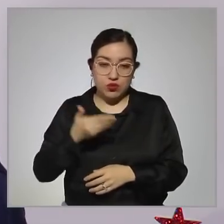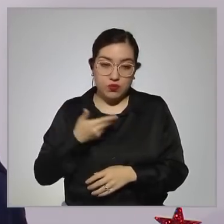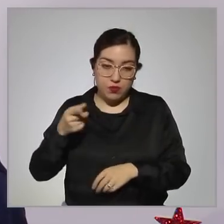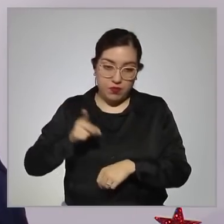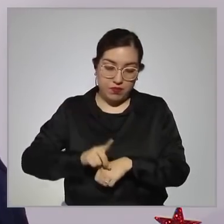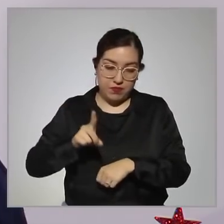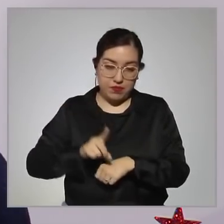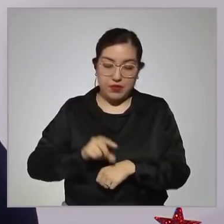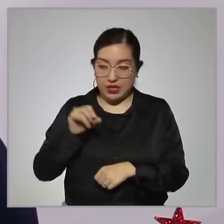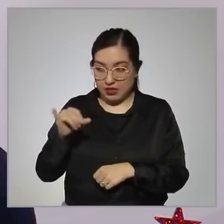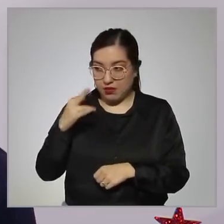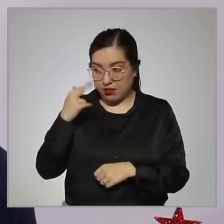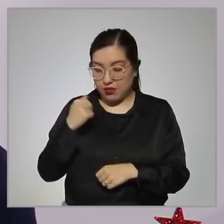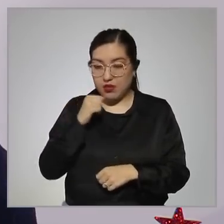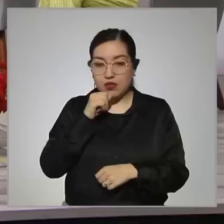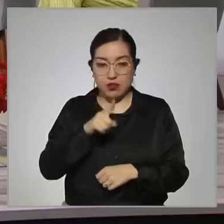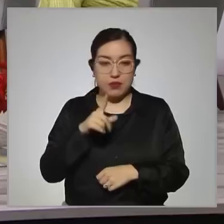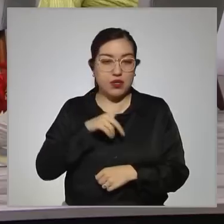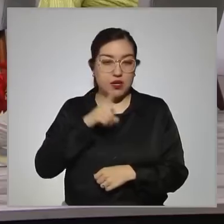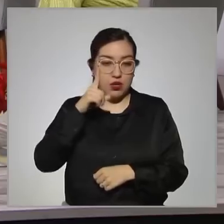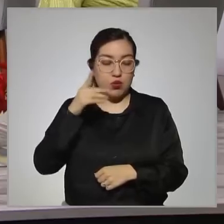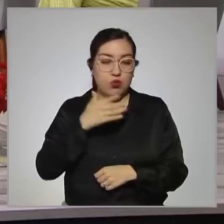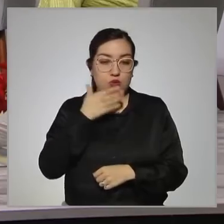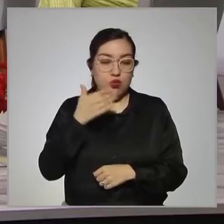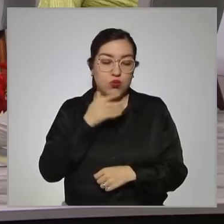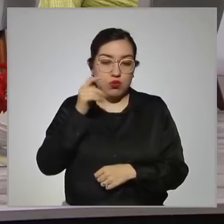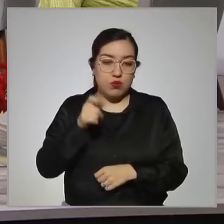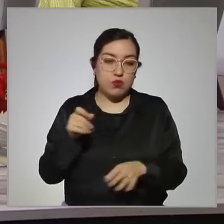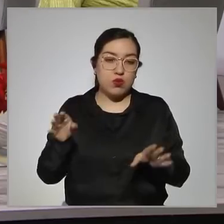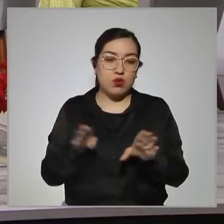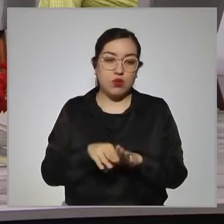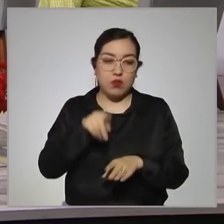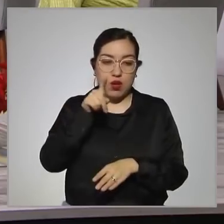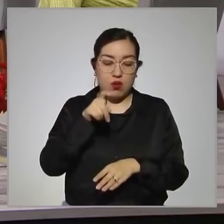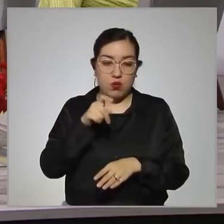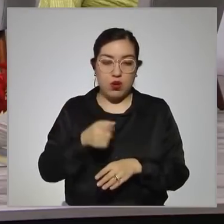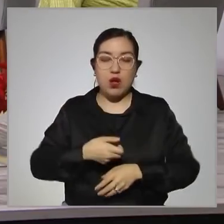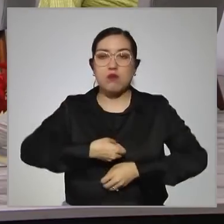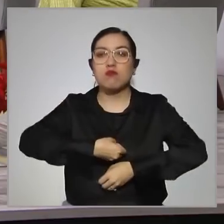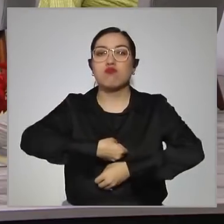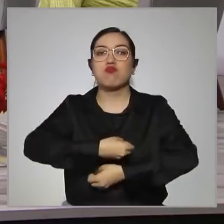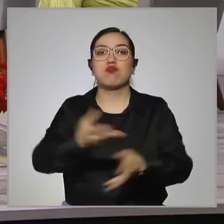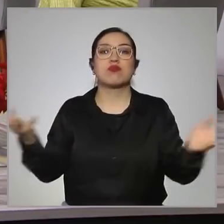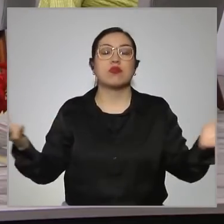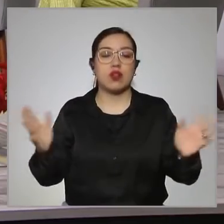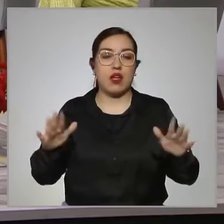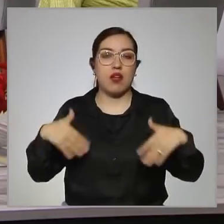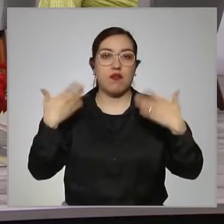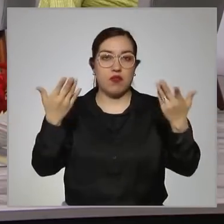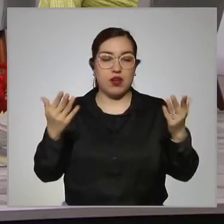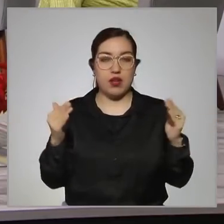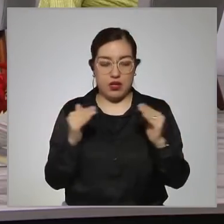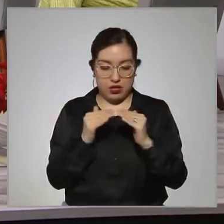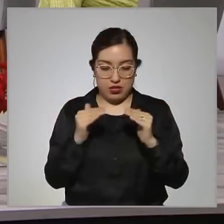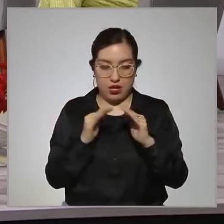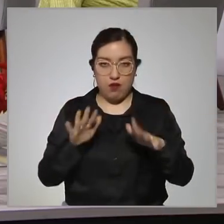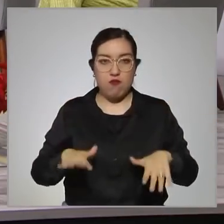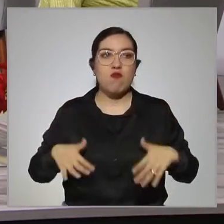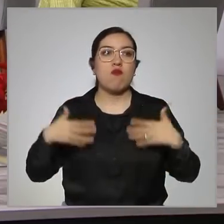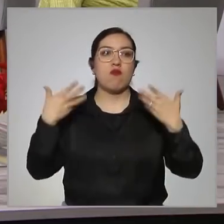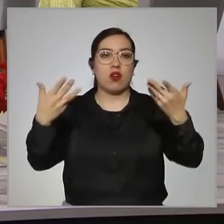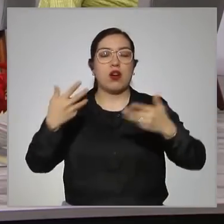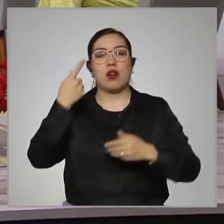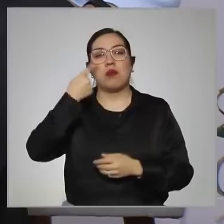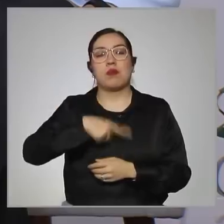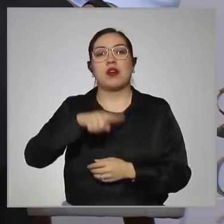Claro, sí. Y también, por ejemplo, hay un ritual que tiene que ver con aventar agua, ¿no? Hacia afuera, Sí. de dentro de los hogares hacia afuera para que fluyan